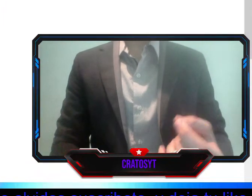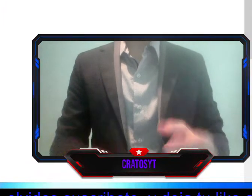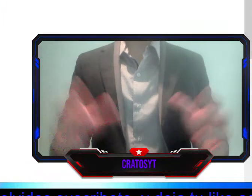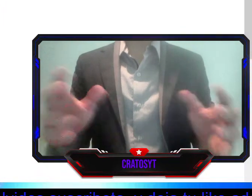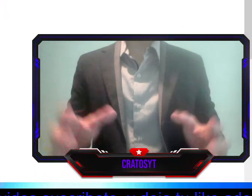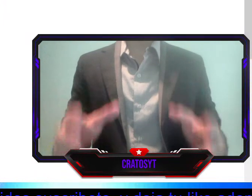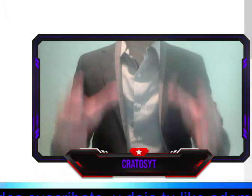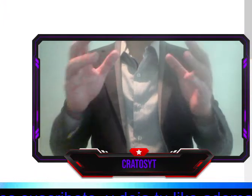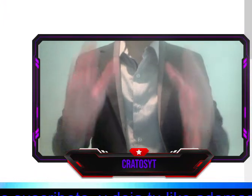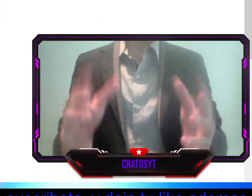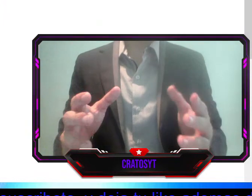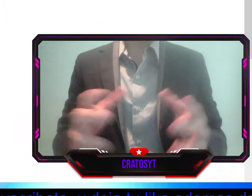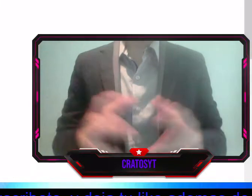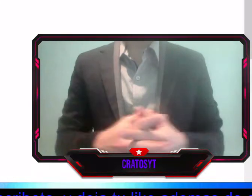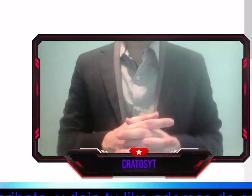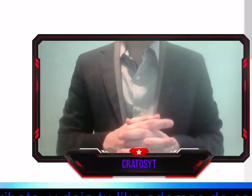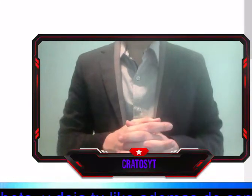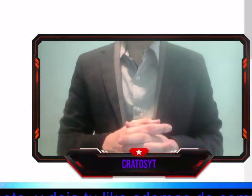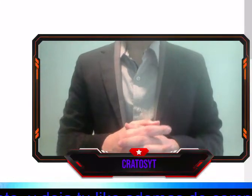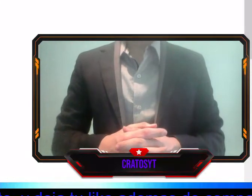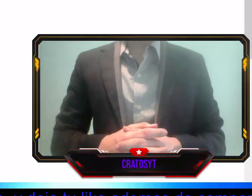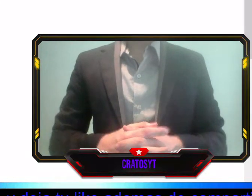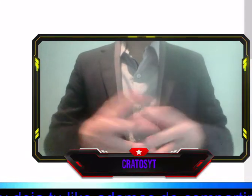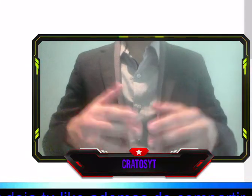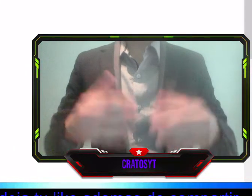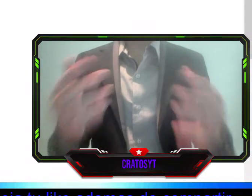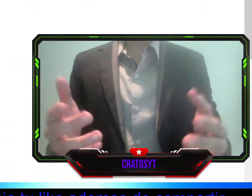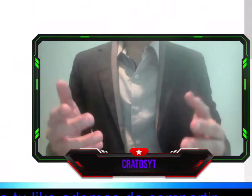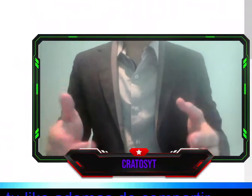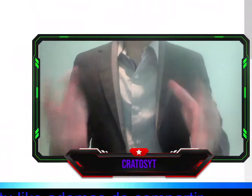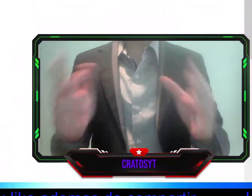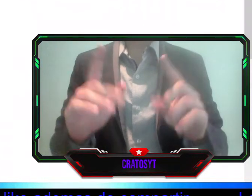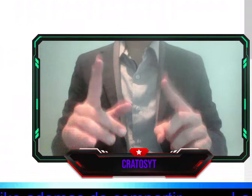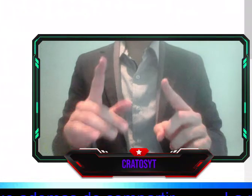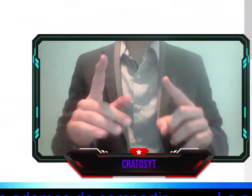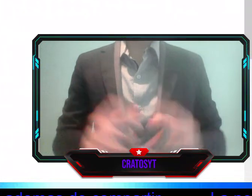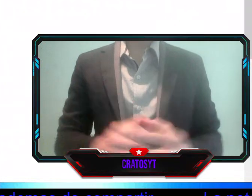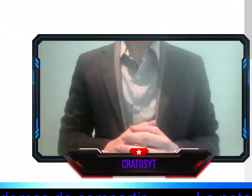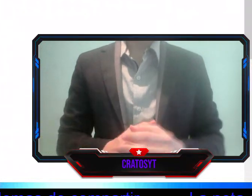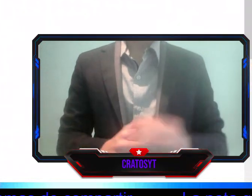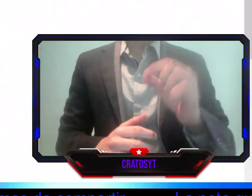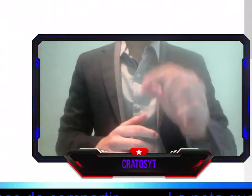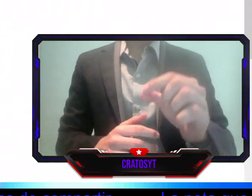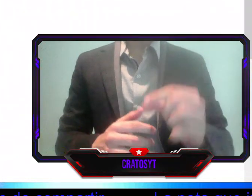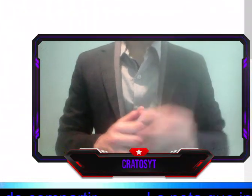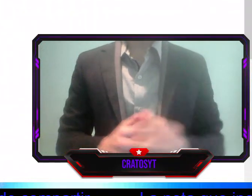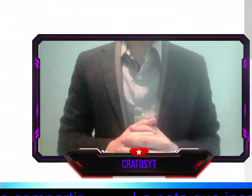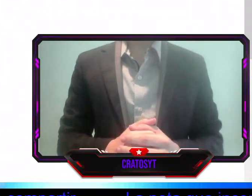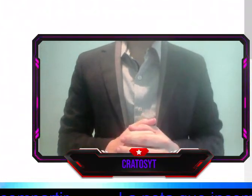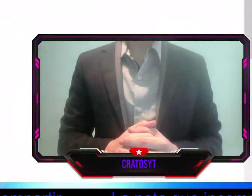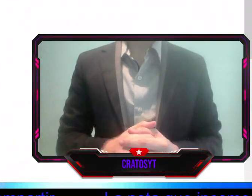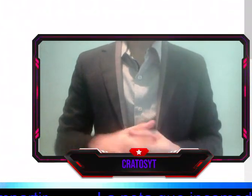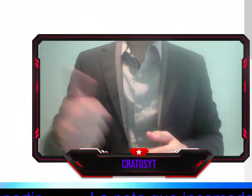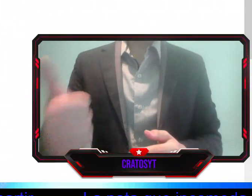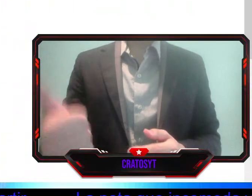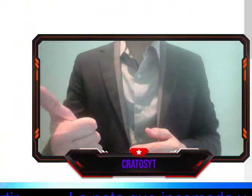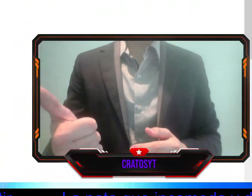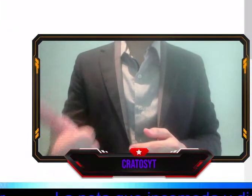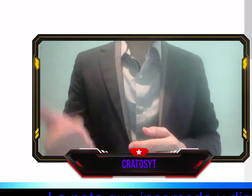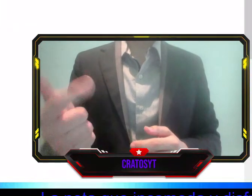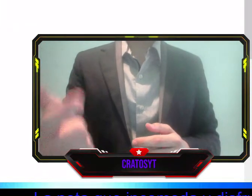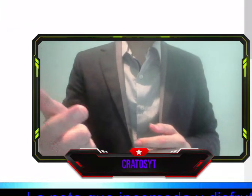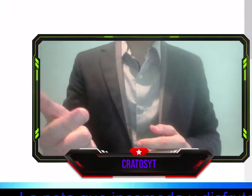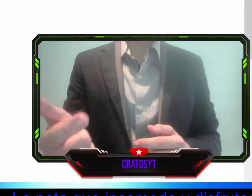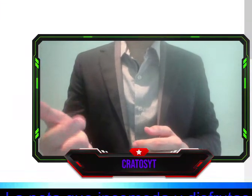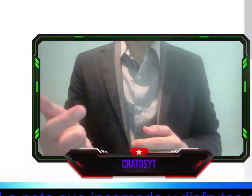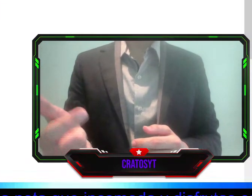protegieron, porque Deschamps hacía ese tipo de actividades porque tenía con qué o tenía quien los protegiera. ¿Quiénes eran los que lo protegían? Gobiernos del